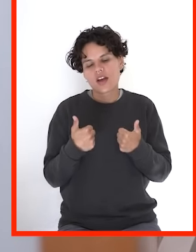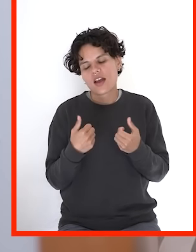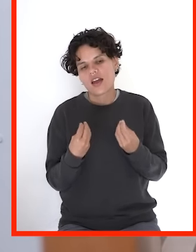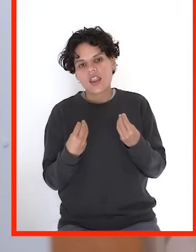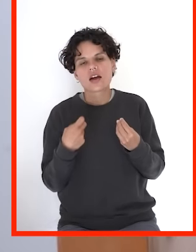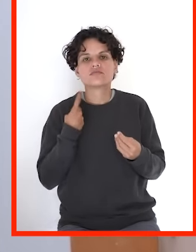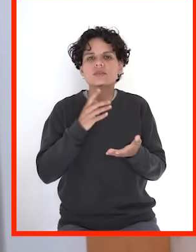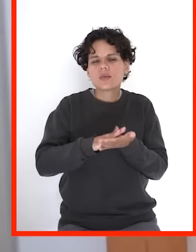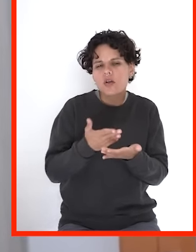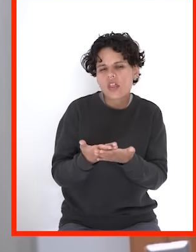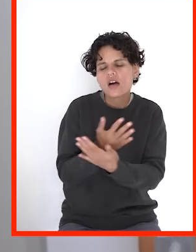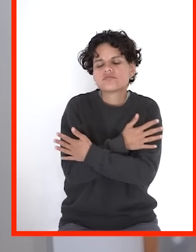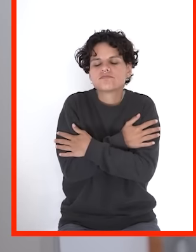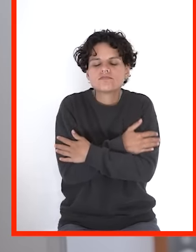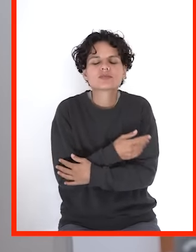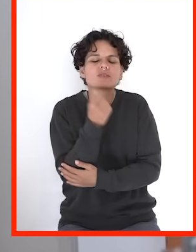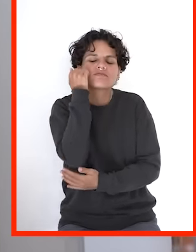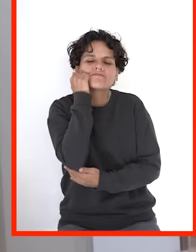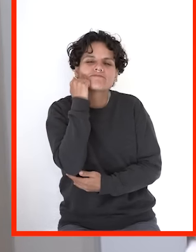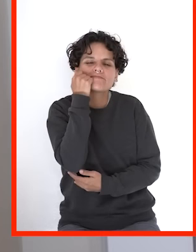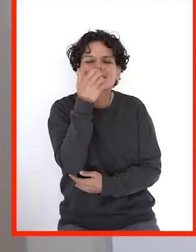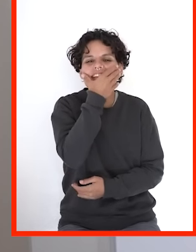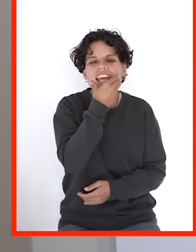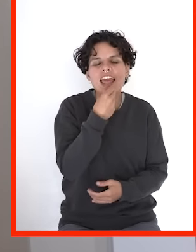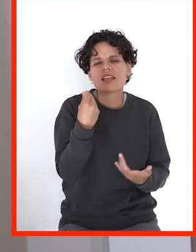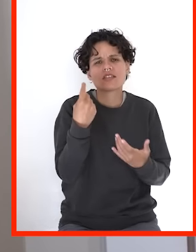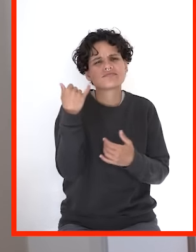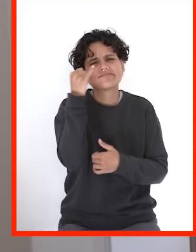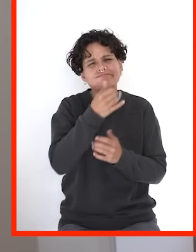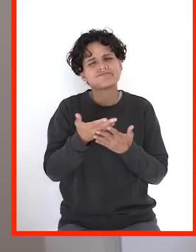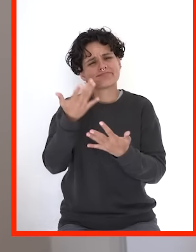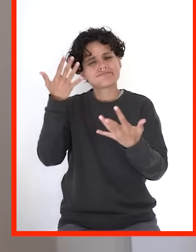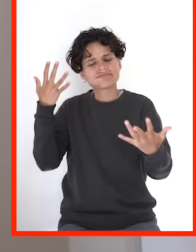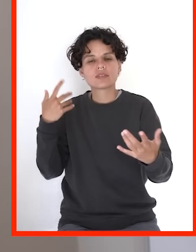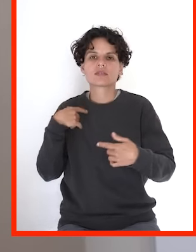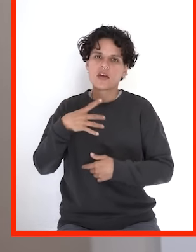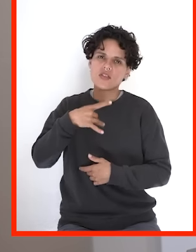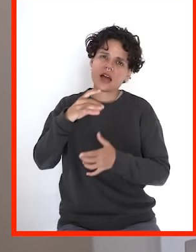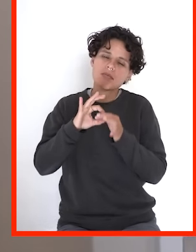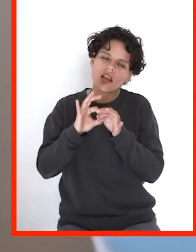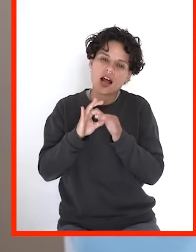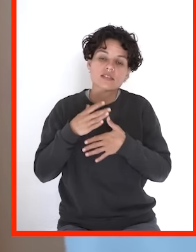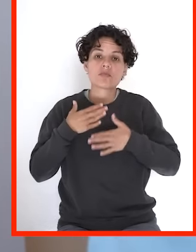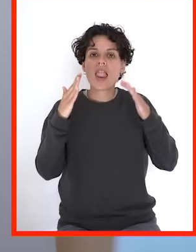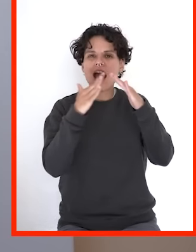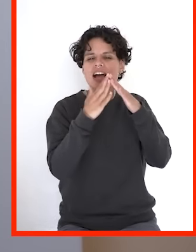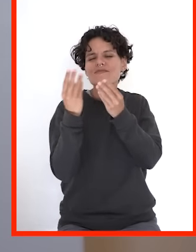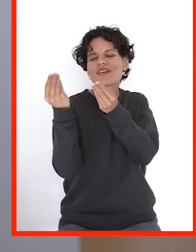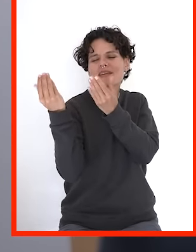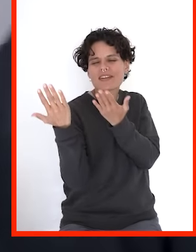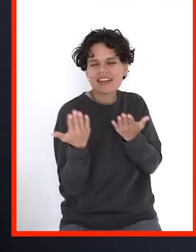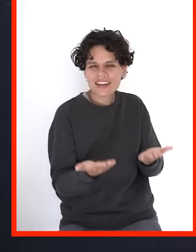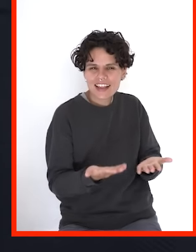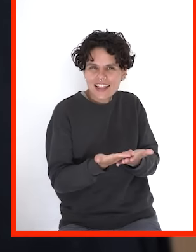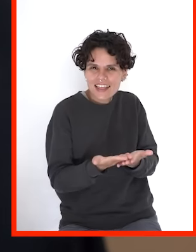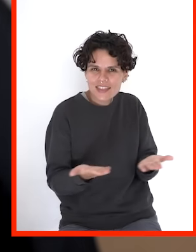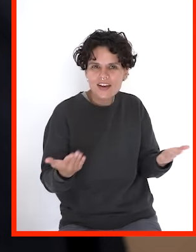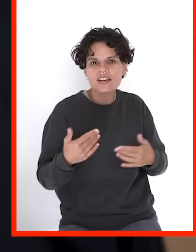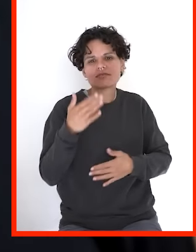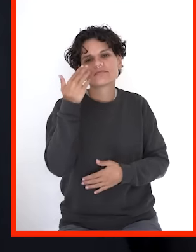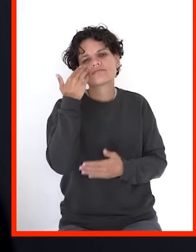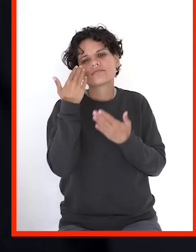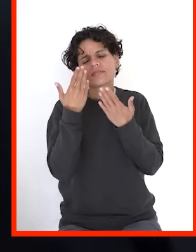¿Cómo estás, hermano? Tanto muchas gracias por la invitación. Por favor, bienvenido a la casa. ¡Ay!